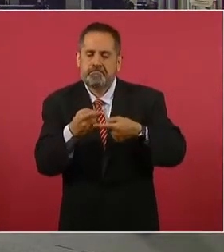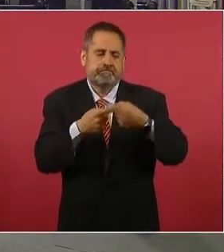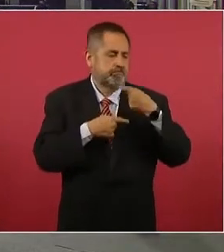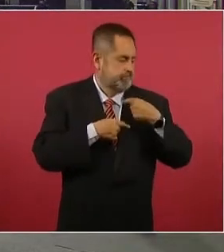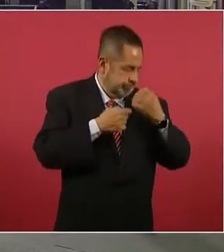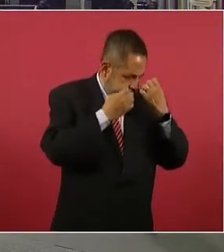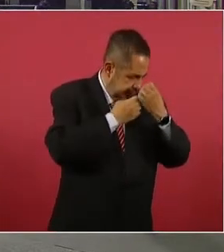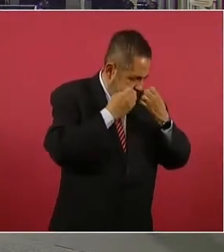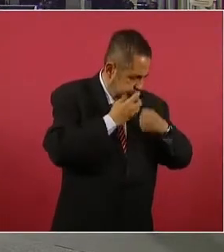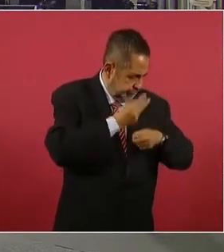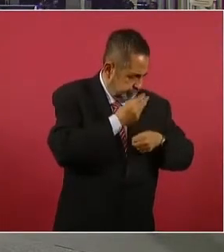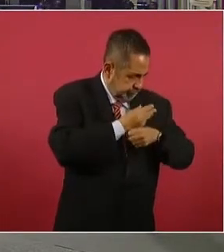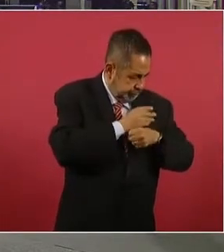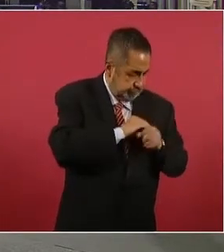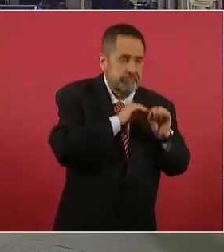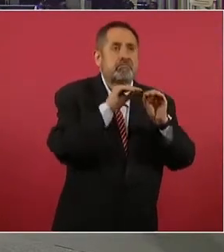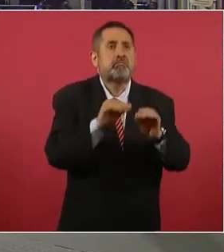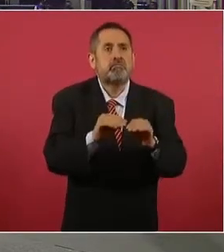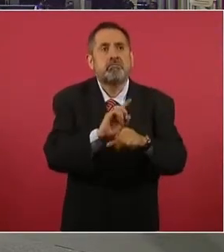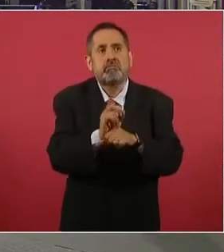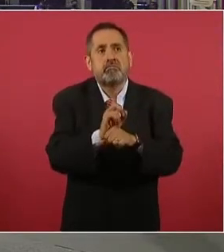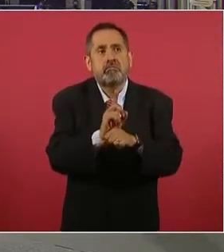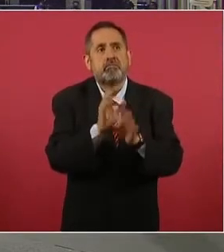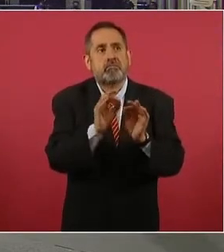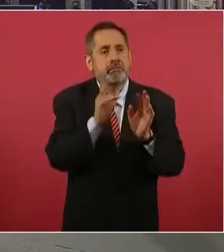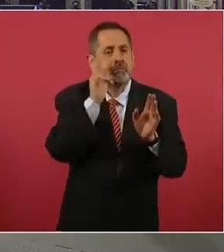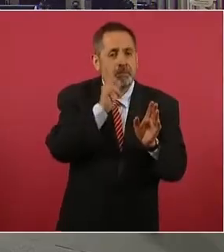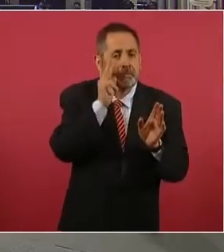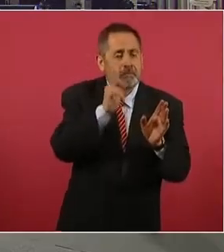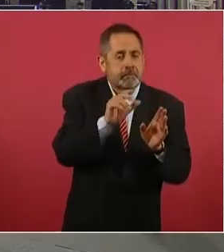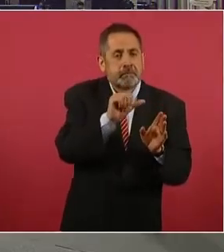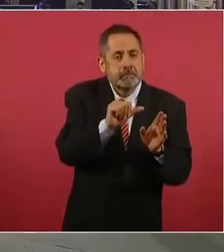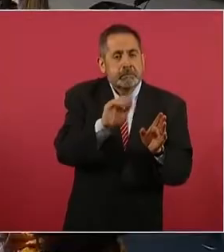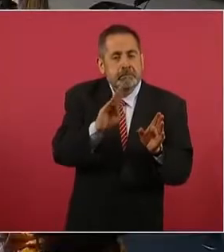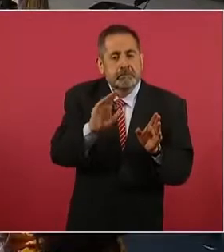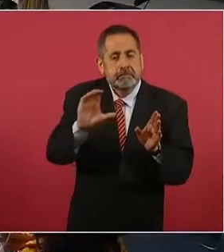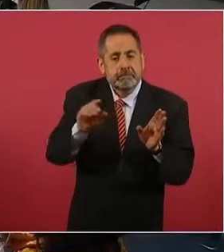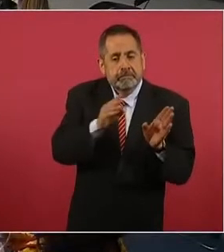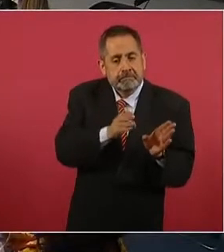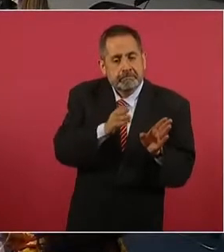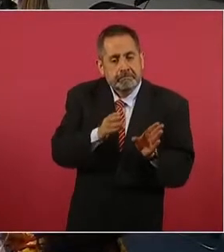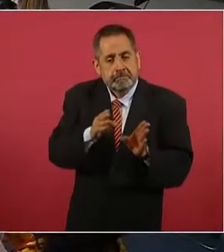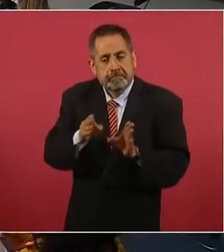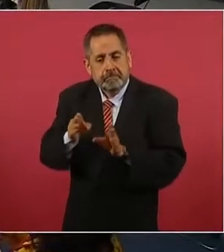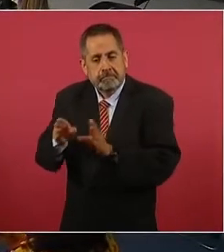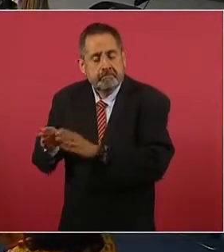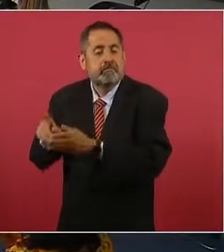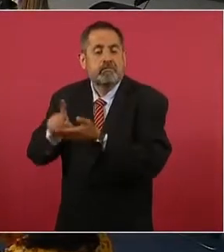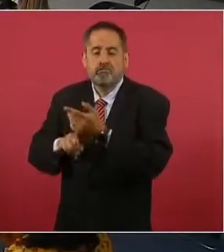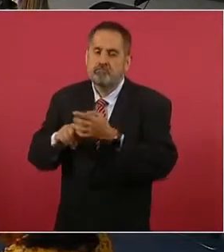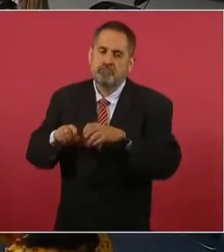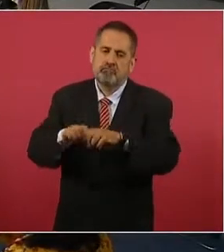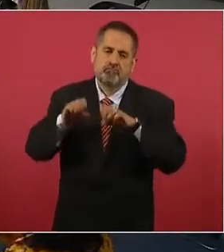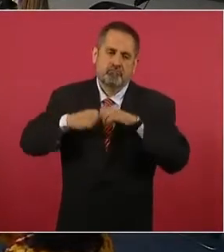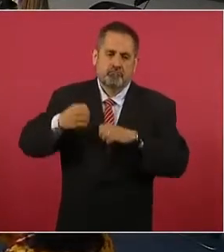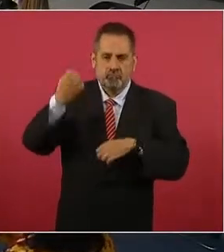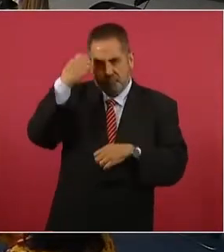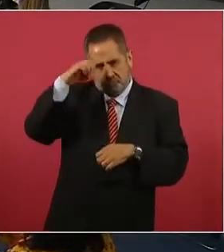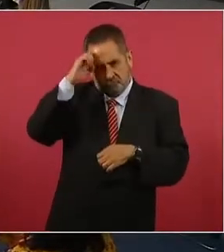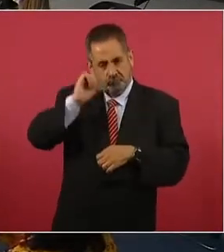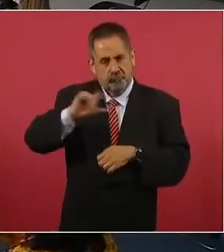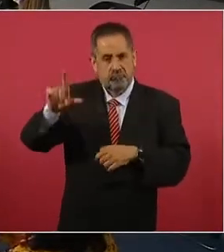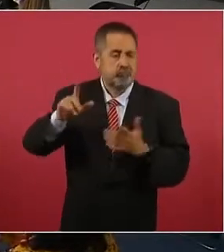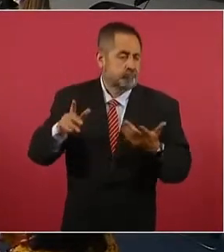se checa, se revisa y se vuelve a hacer. Eso se llaman pruebas. Y eso lo hace un equipo especializado que